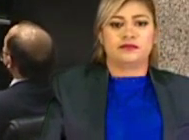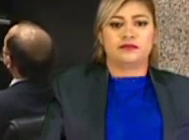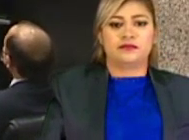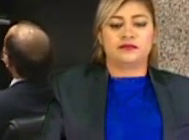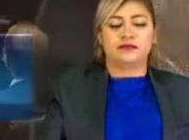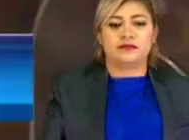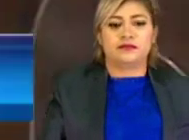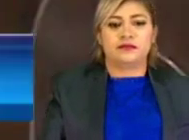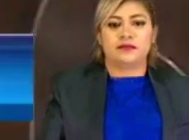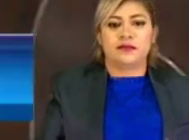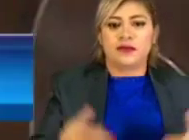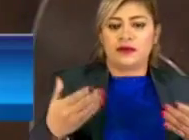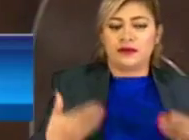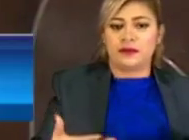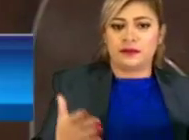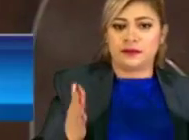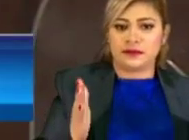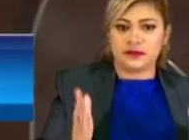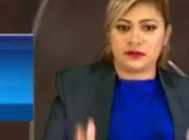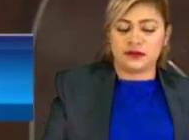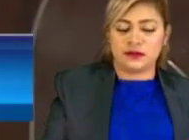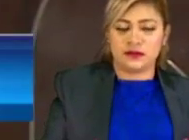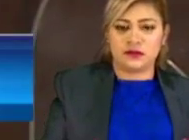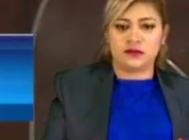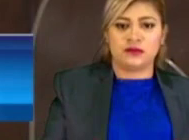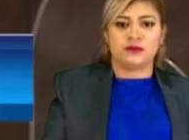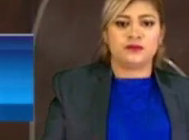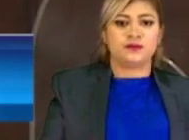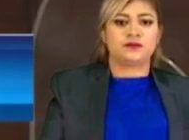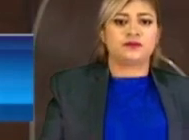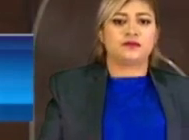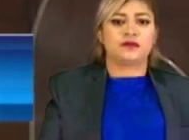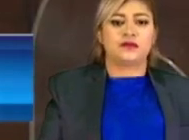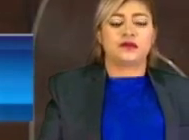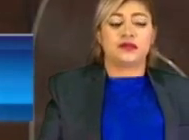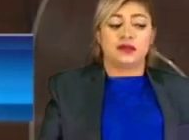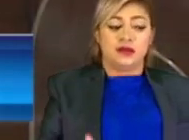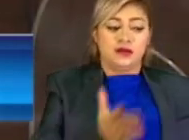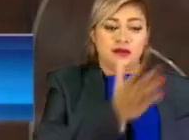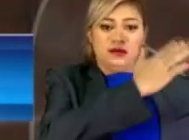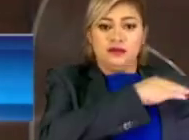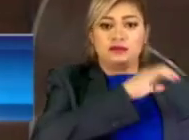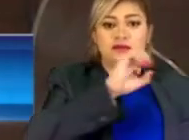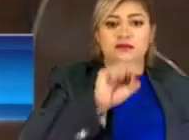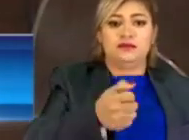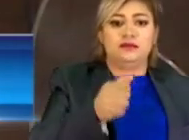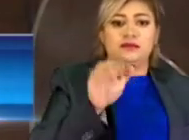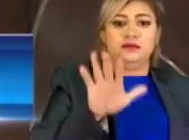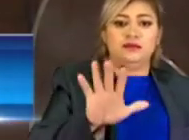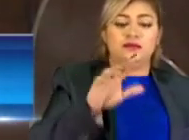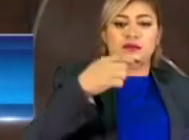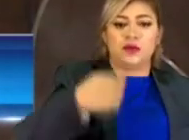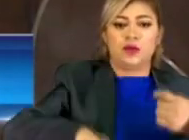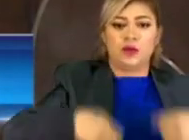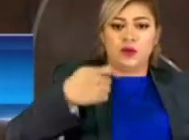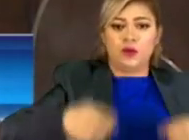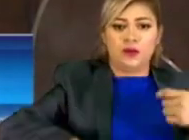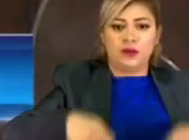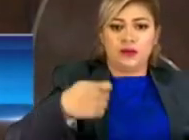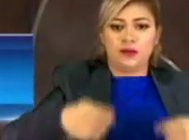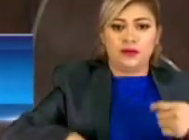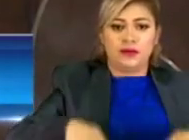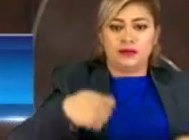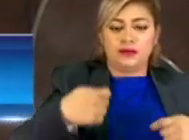no puedo dejar de mencionar que el pasado 15 de noviembre nuestro país fue seleccionado por